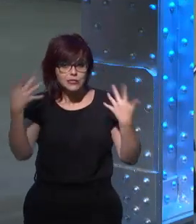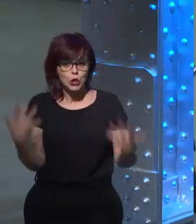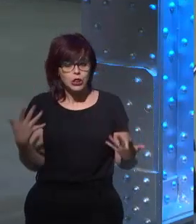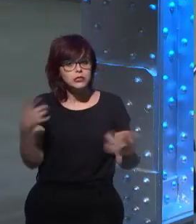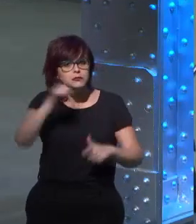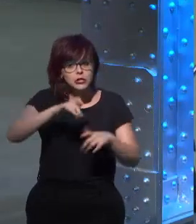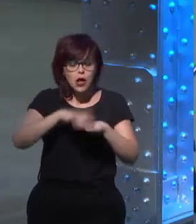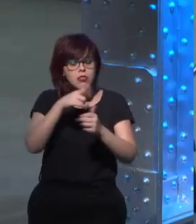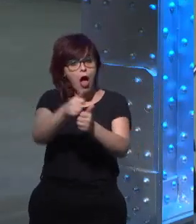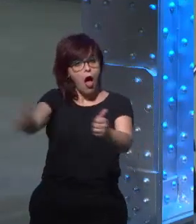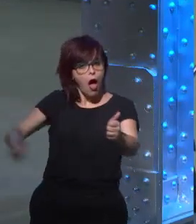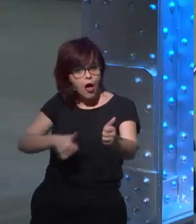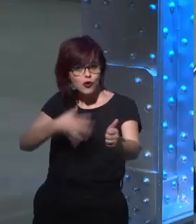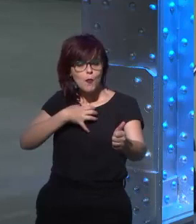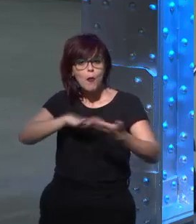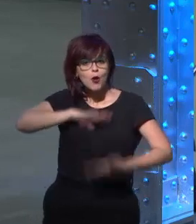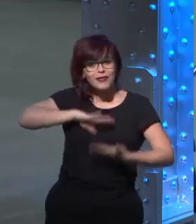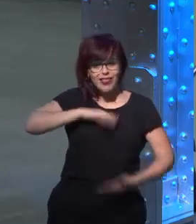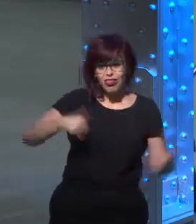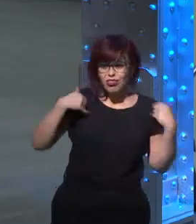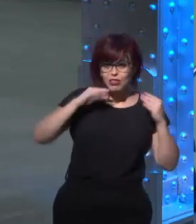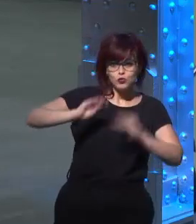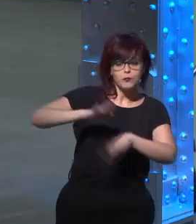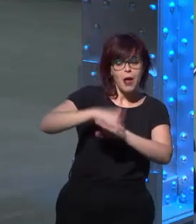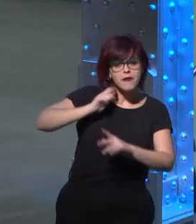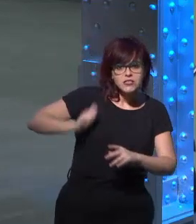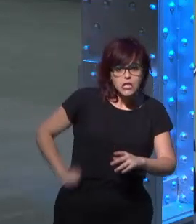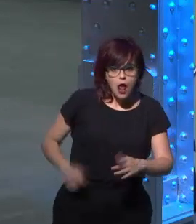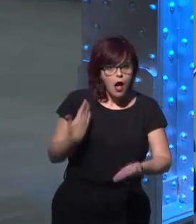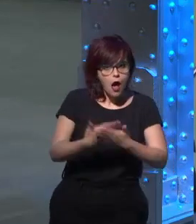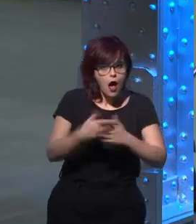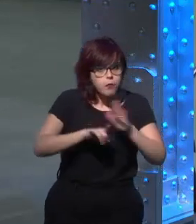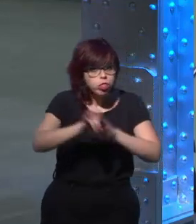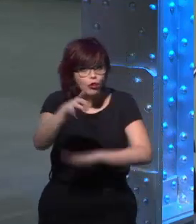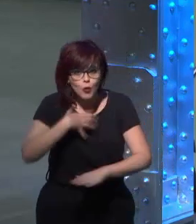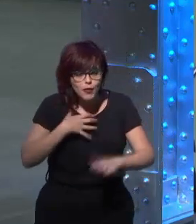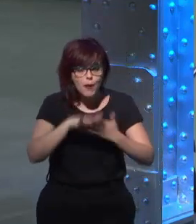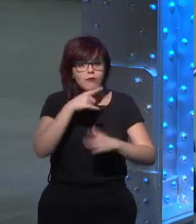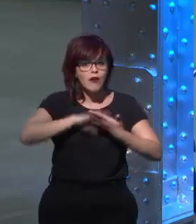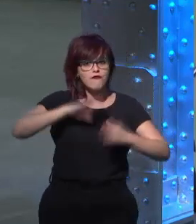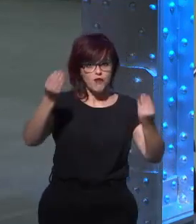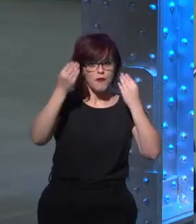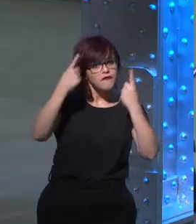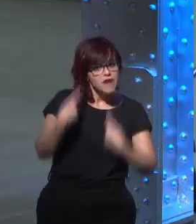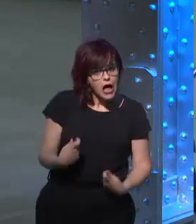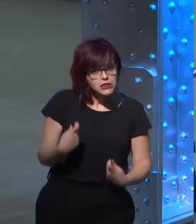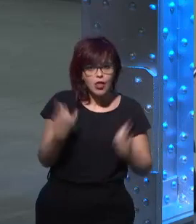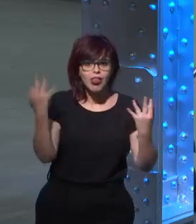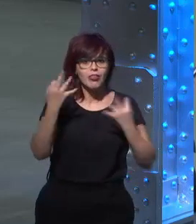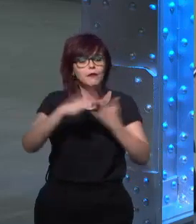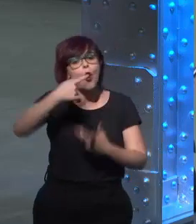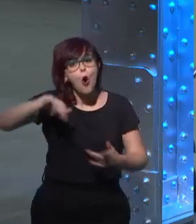esa población activa se quede atrás, que no tenga competencias para desarrollar una profesión en plenas garantías. Entonces, yo aquí sí que creo